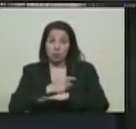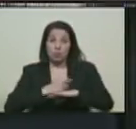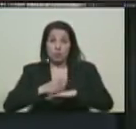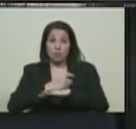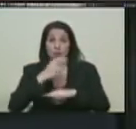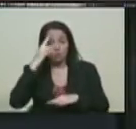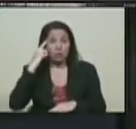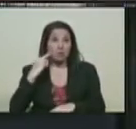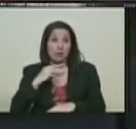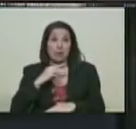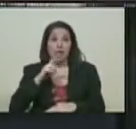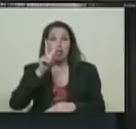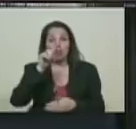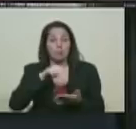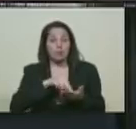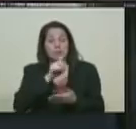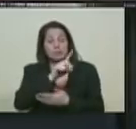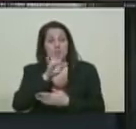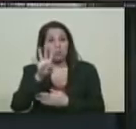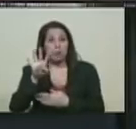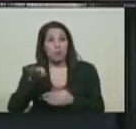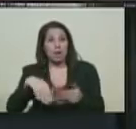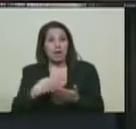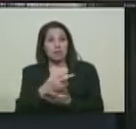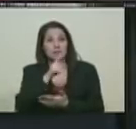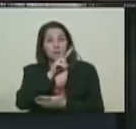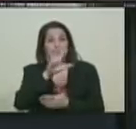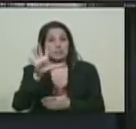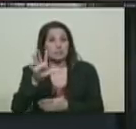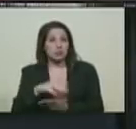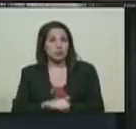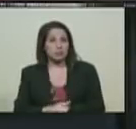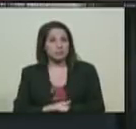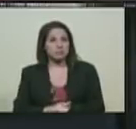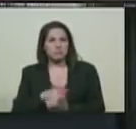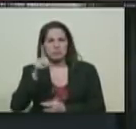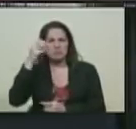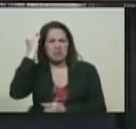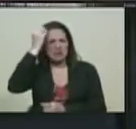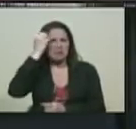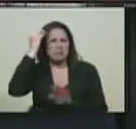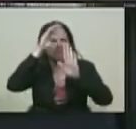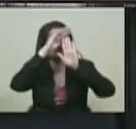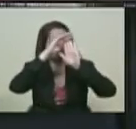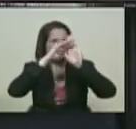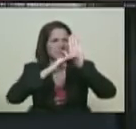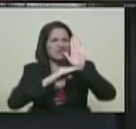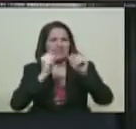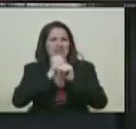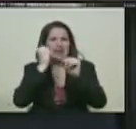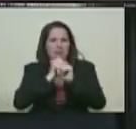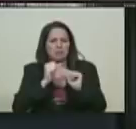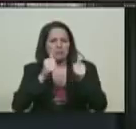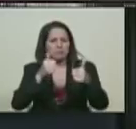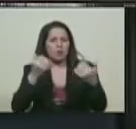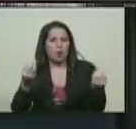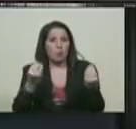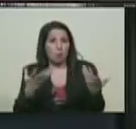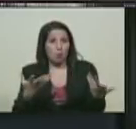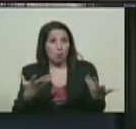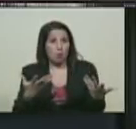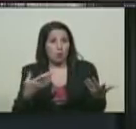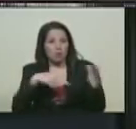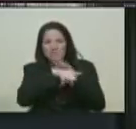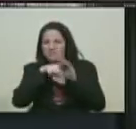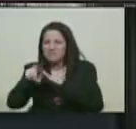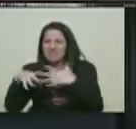periodo 2019-2025. ¿Qué creen ustedes que deben ser las líneas principales de trabajo? ¿Por dónde debemos